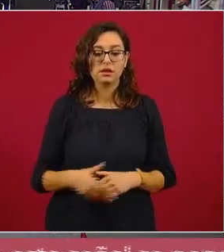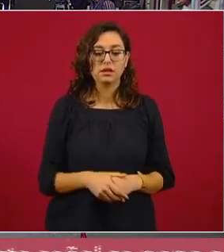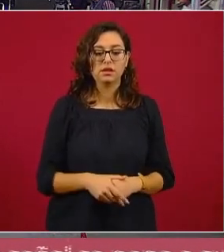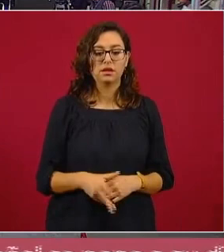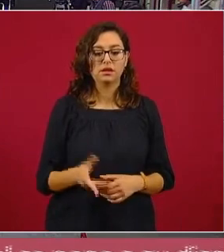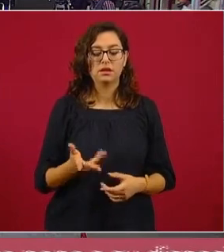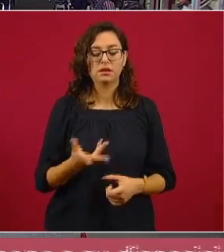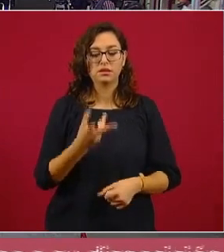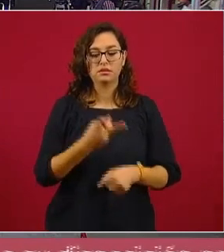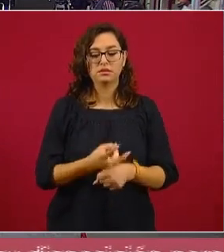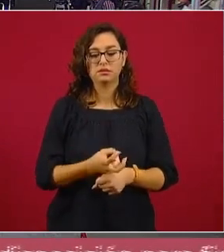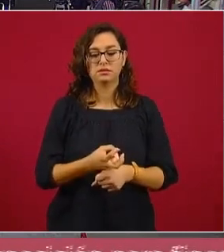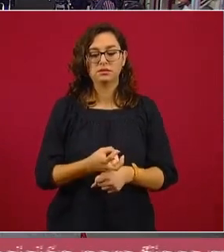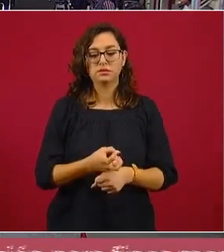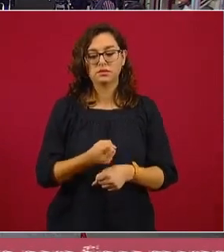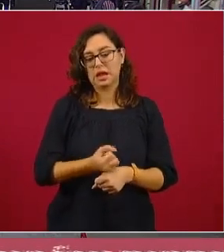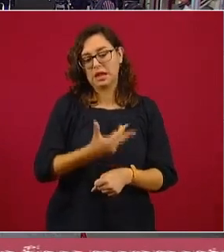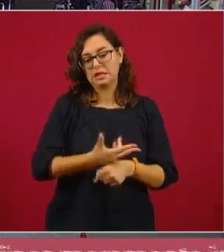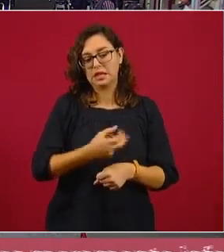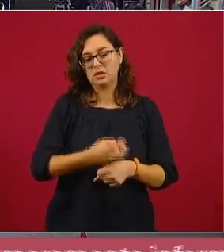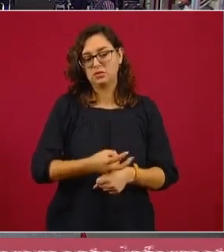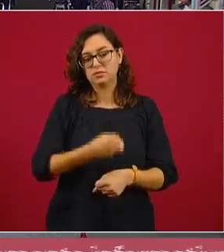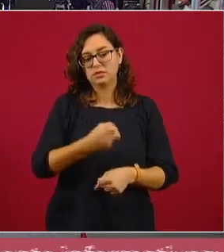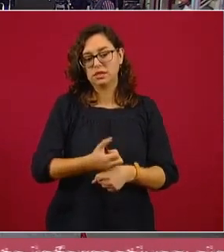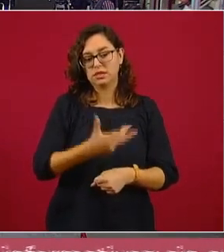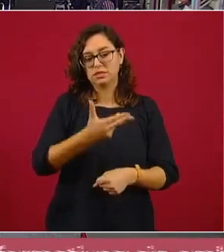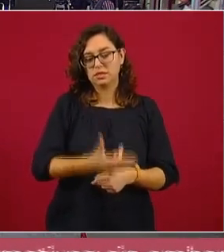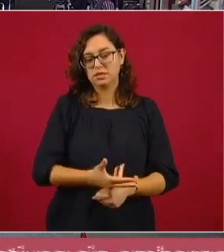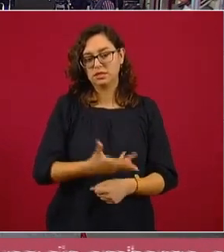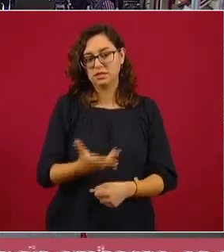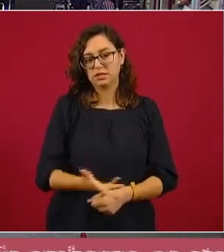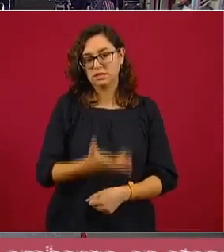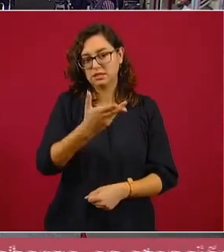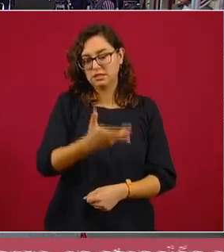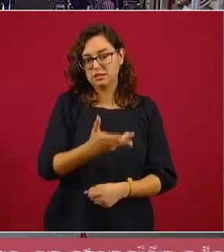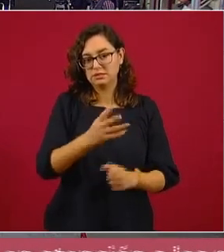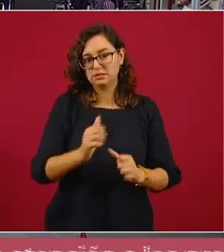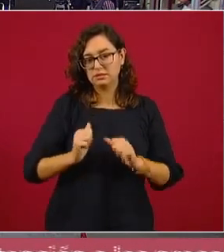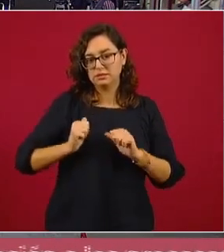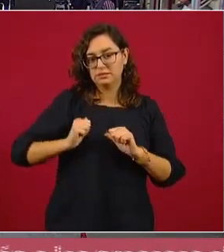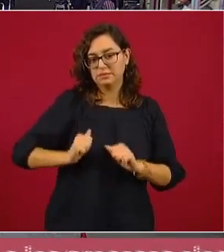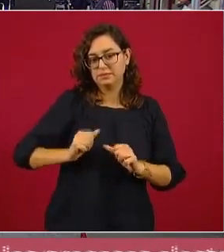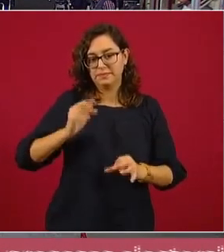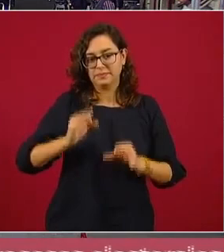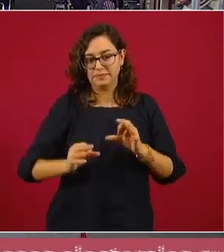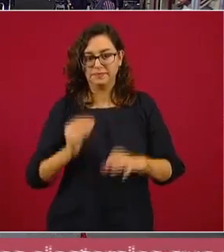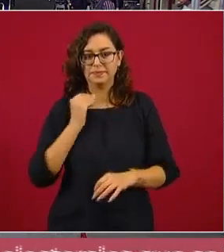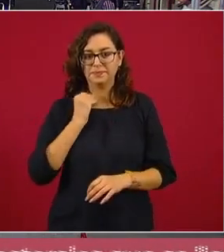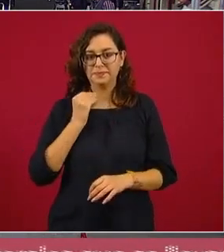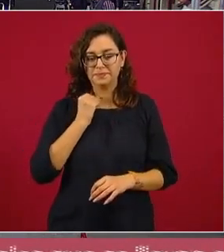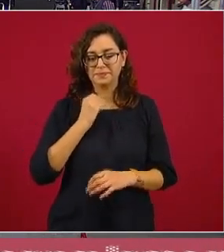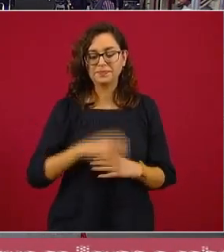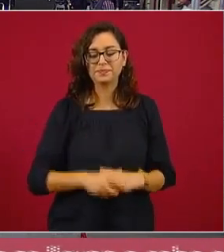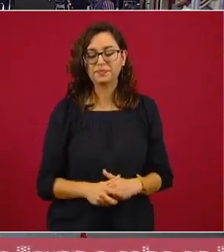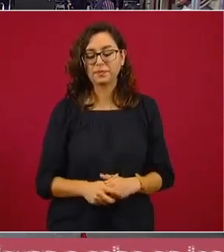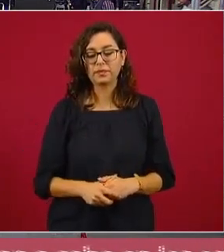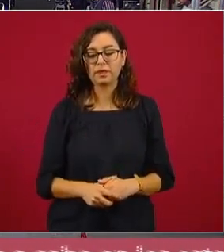Secretario, subsecretario y consejero. Hoy le quiero plantear dos propuestas, pero antes le quiero comentar